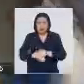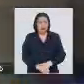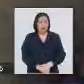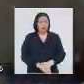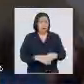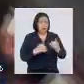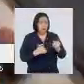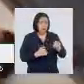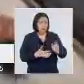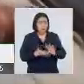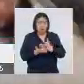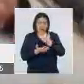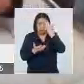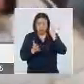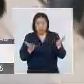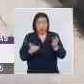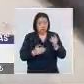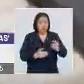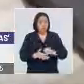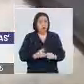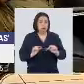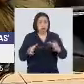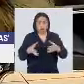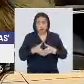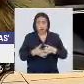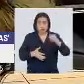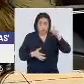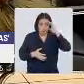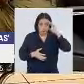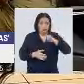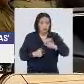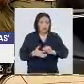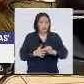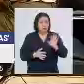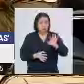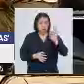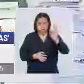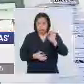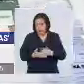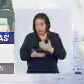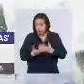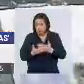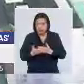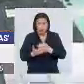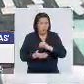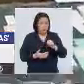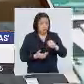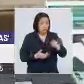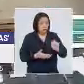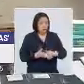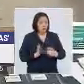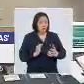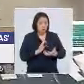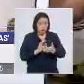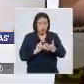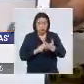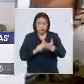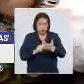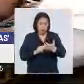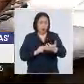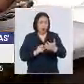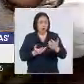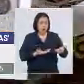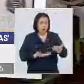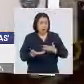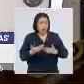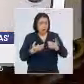Aunque ahora está no habido, la división de estafas de la Dirincris sigue hallando evidencias en su contra. Pantallazos de su celular, donde